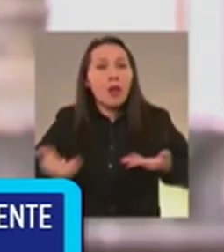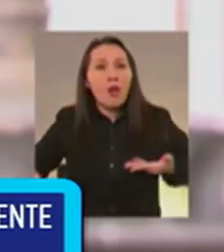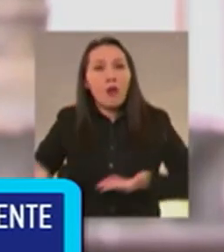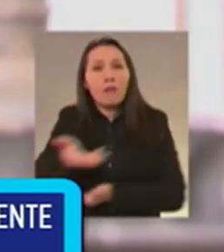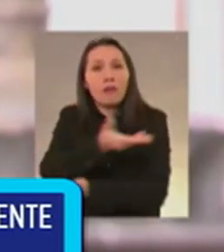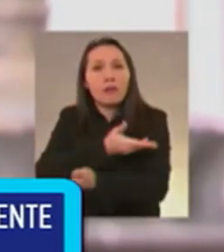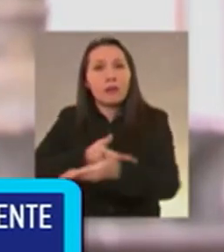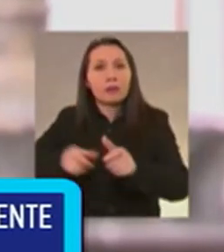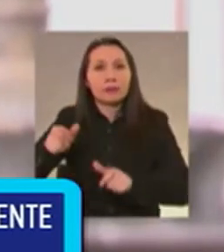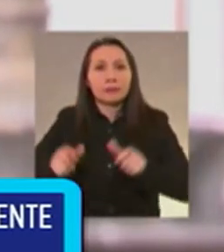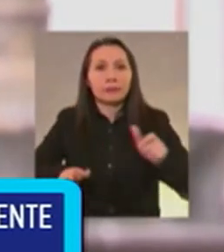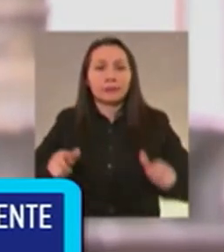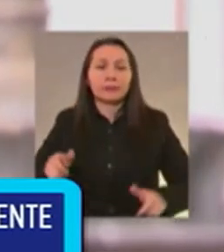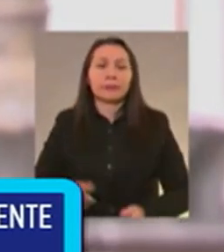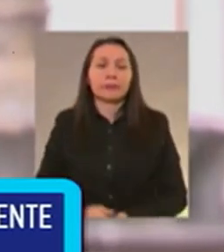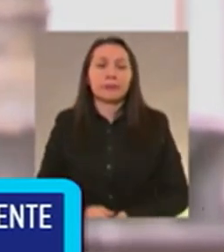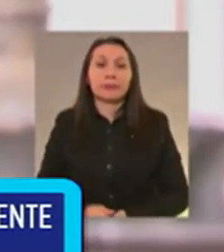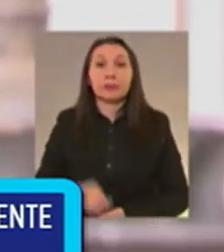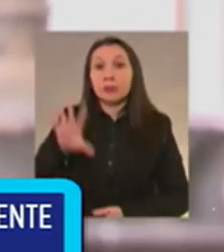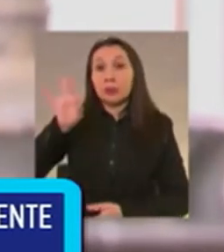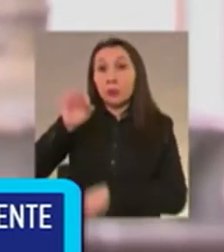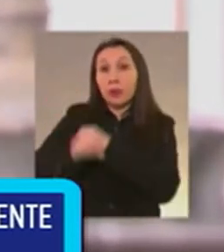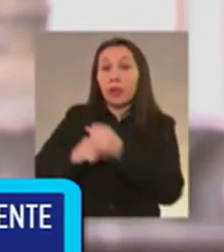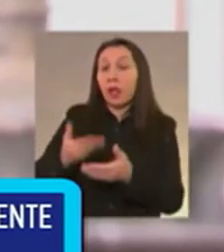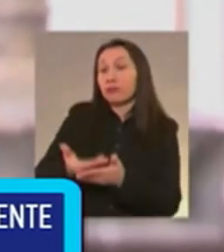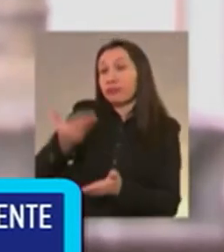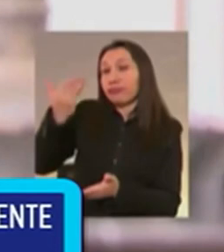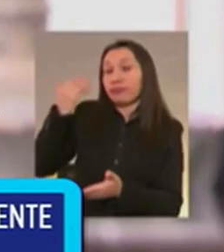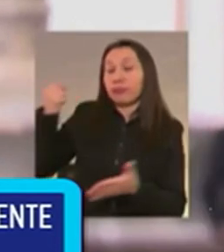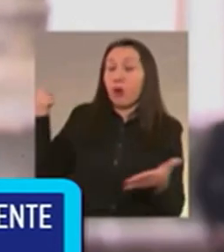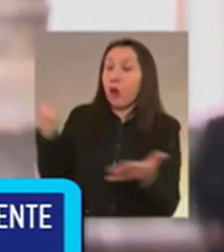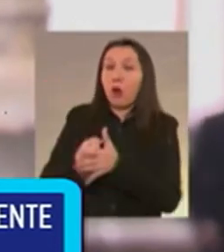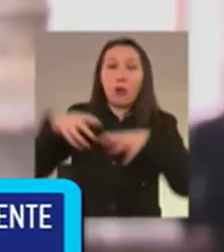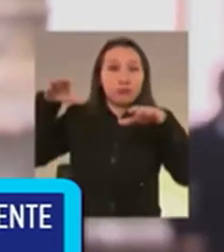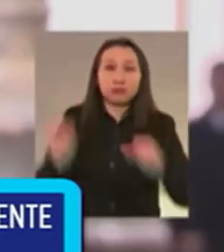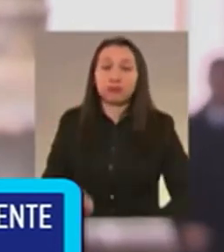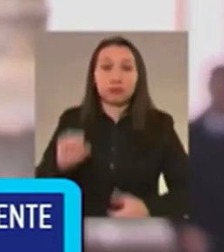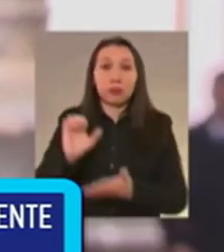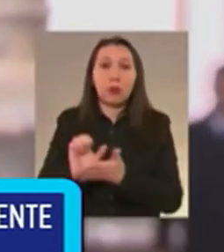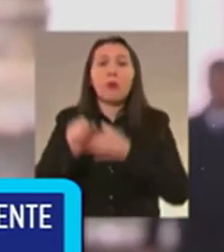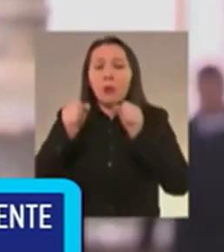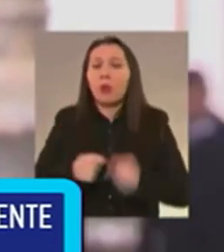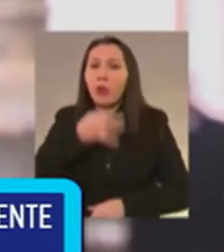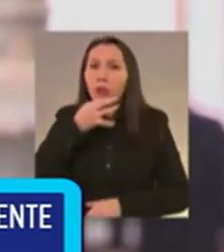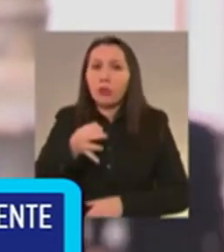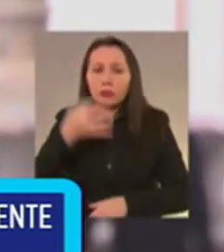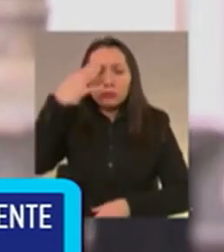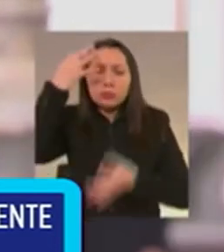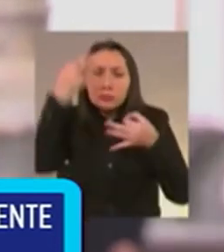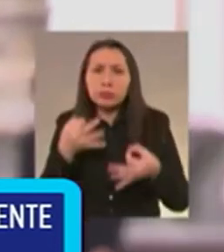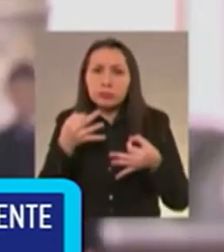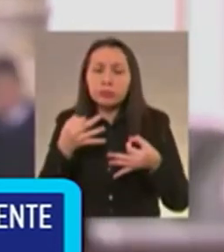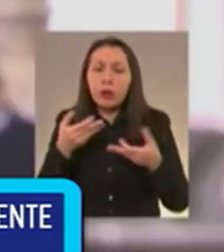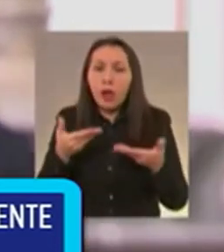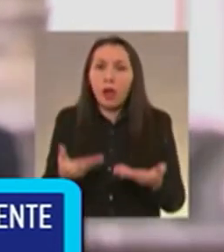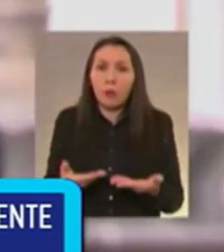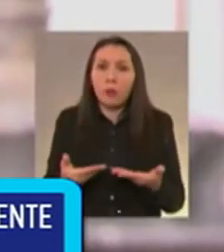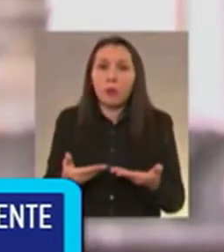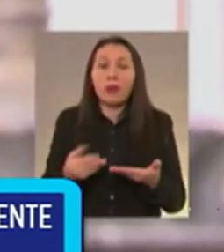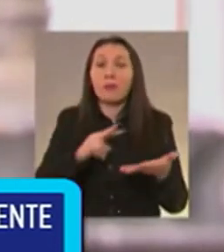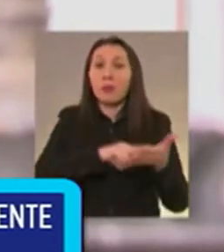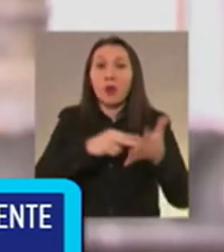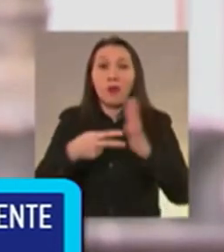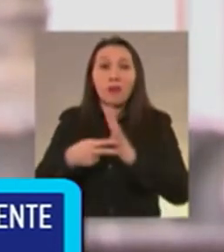social. A 50 años del golpe de Estado, podemos decir con más convicción que nunca que los